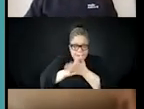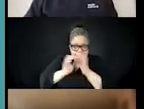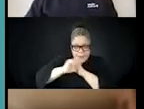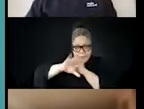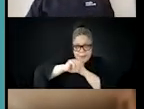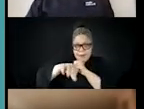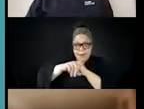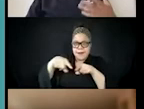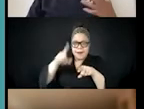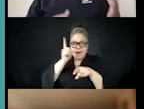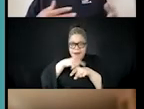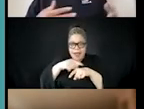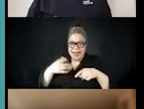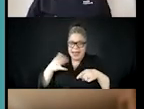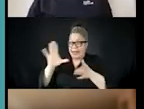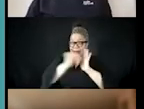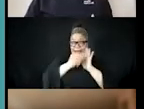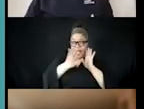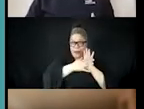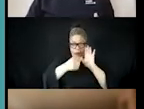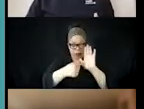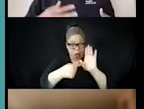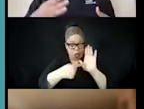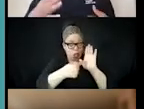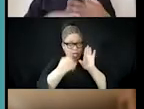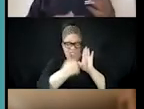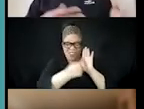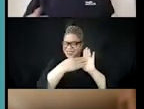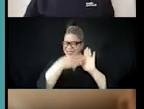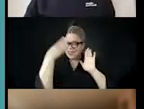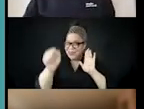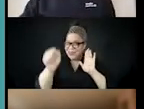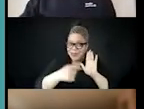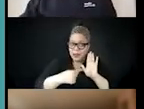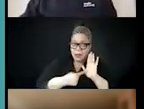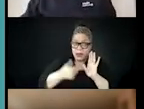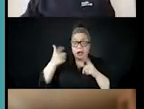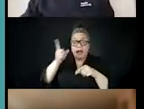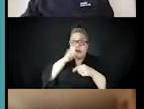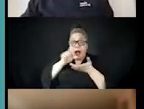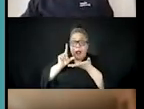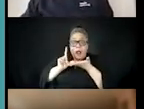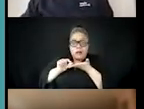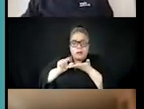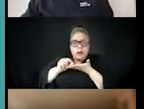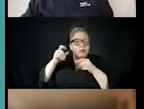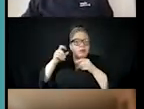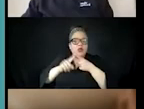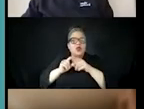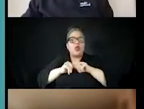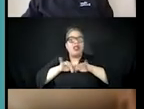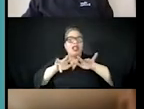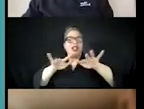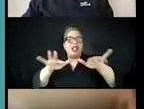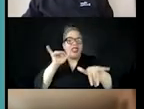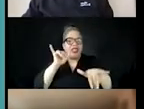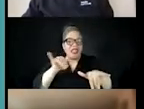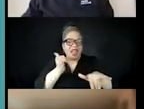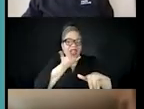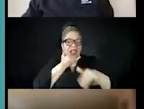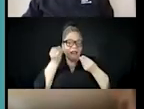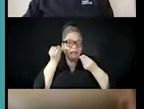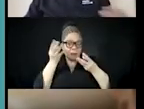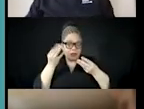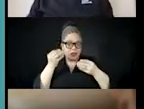para poder difundir esa desinformación para que ciertos grupos no colaborarán o para que fueran más desorganizados